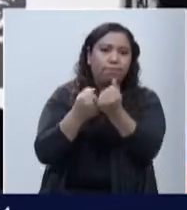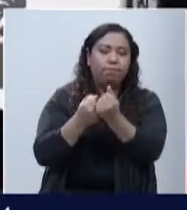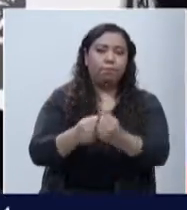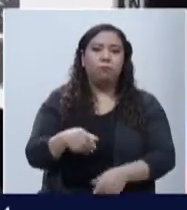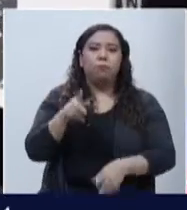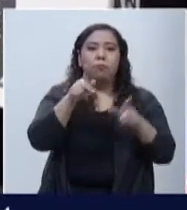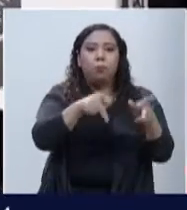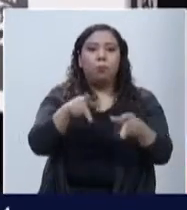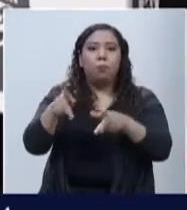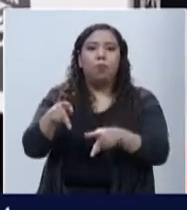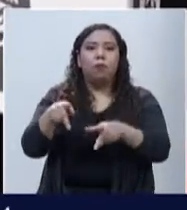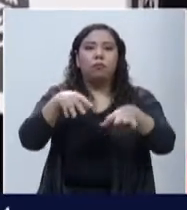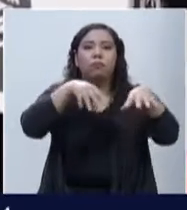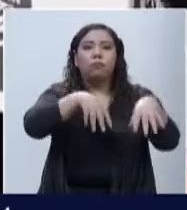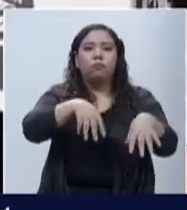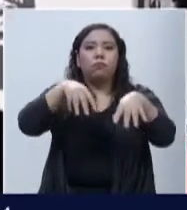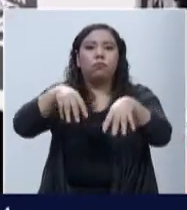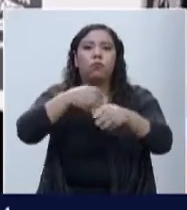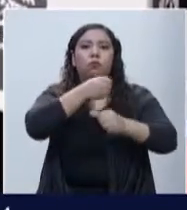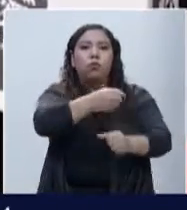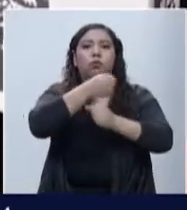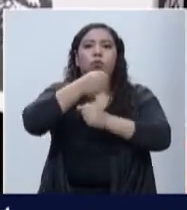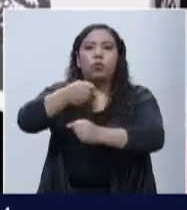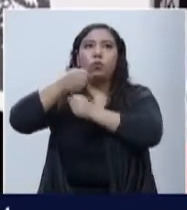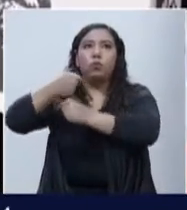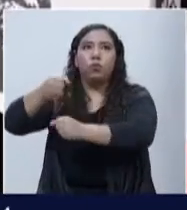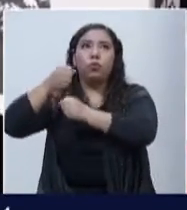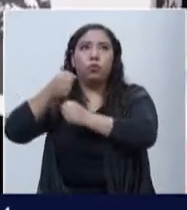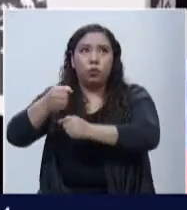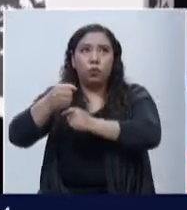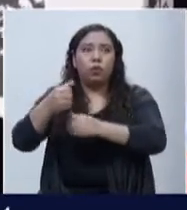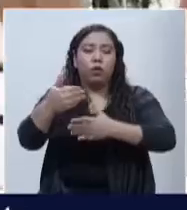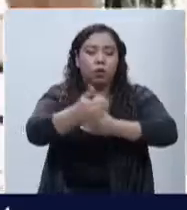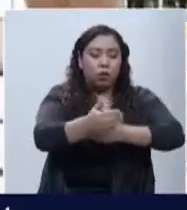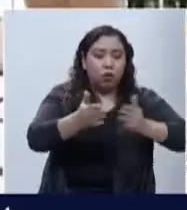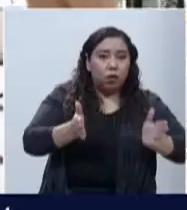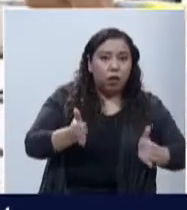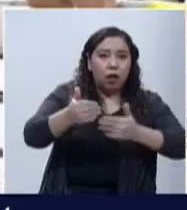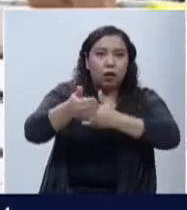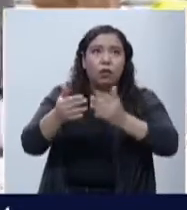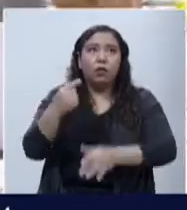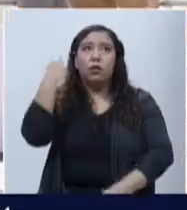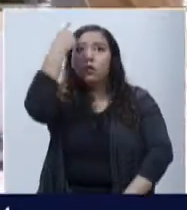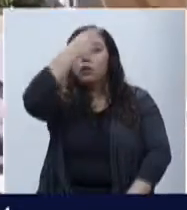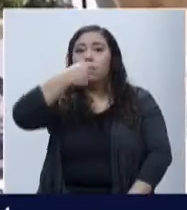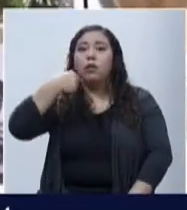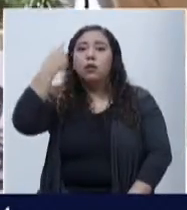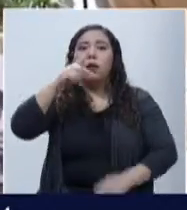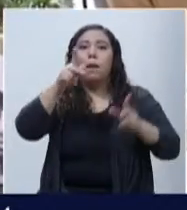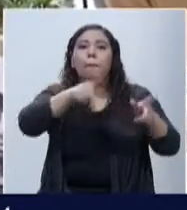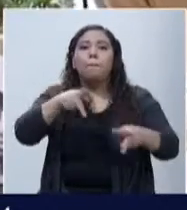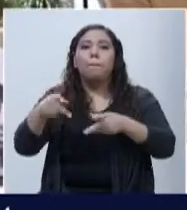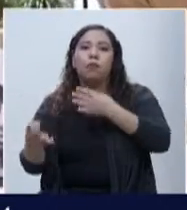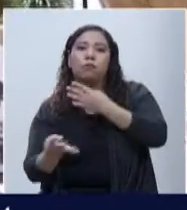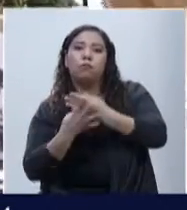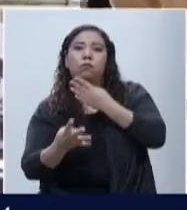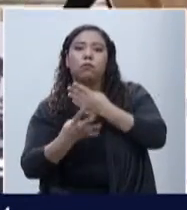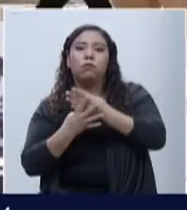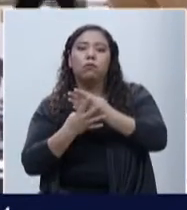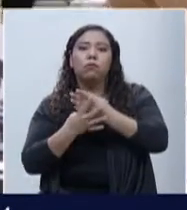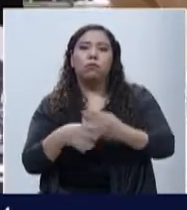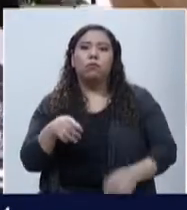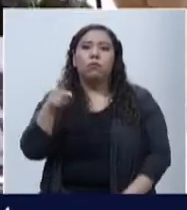en una instalación compuesta por un garrote vil y cajas con las caras de personas encarceladas que varios activistas se